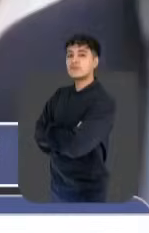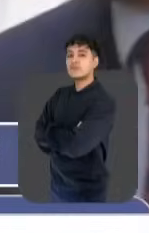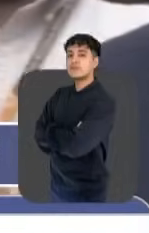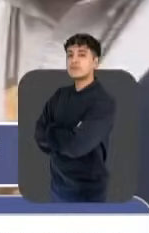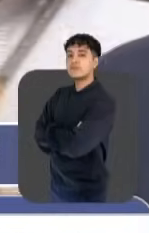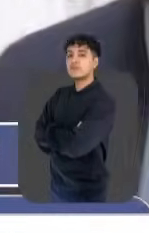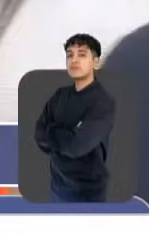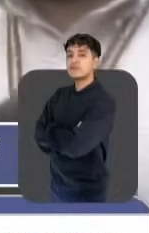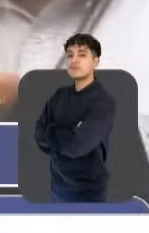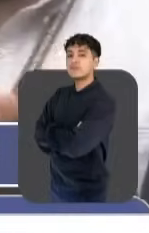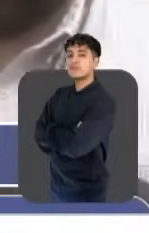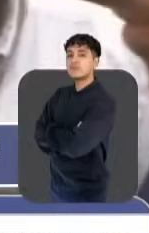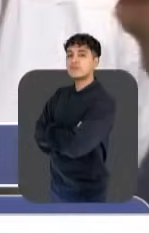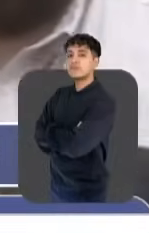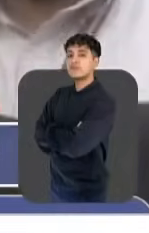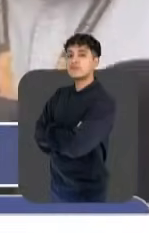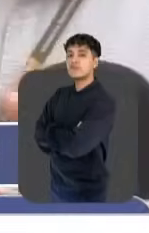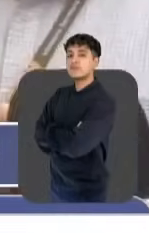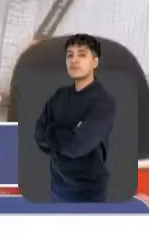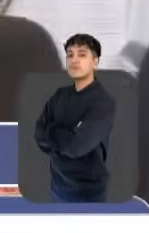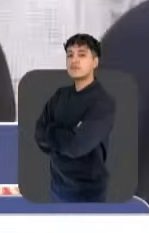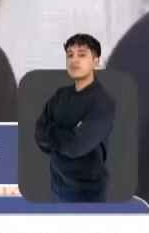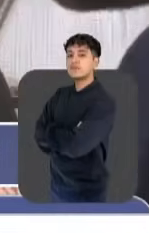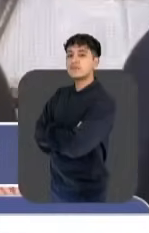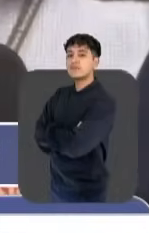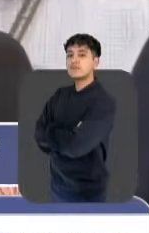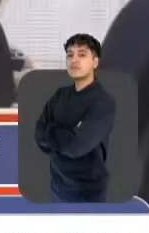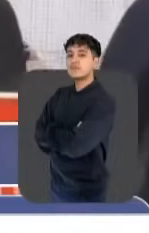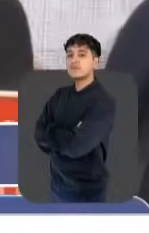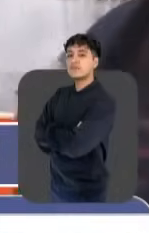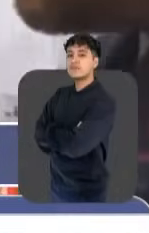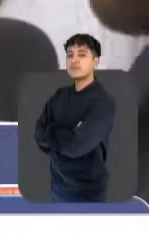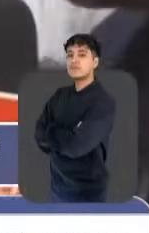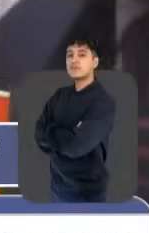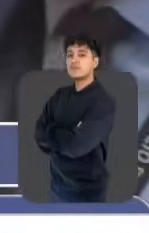le habría hecho saber sobre esta incomodidad a la ministra del Interior, Carolina Toá.